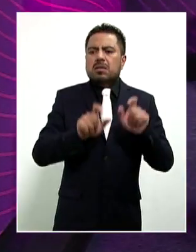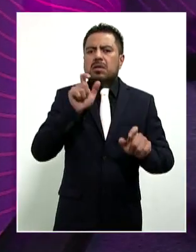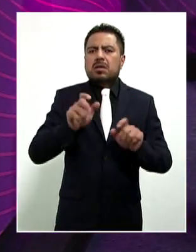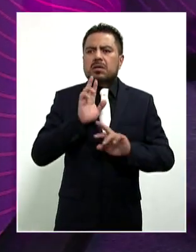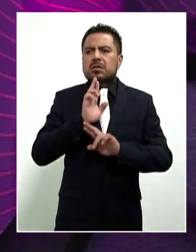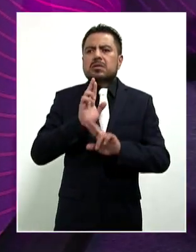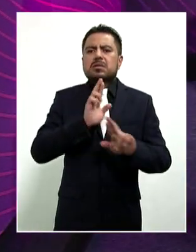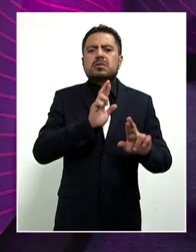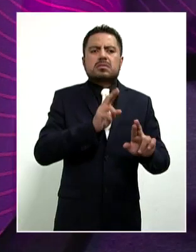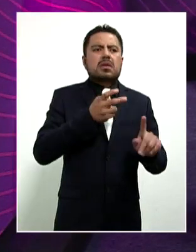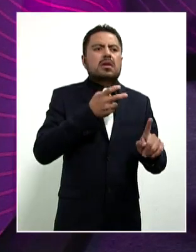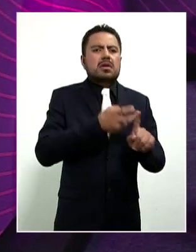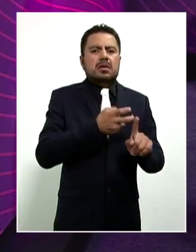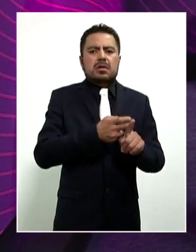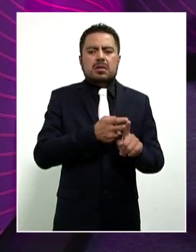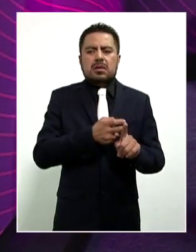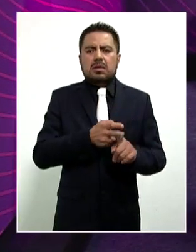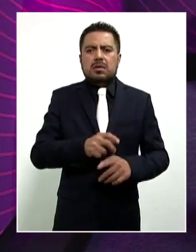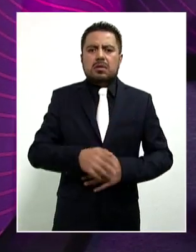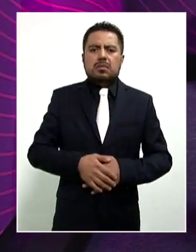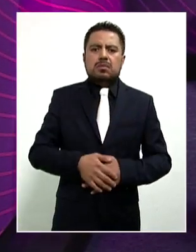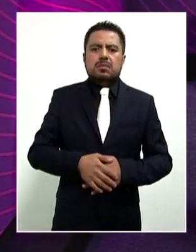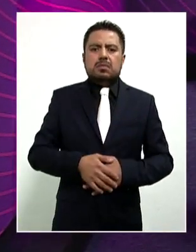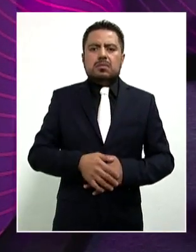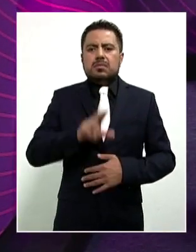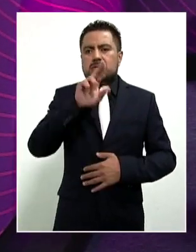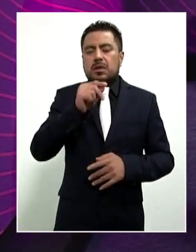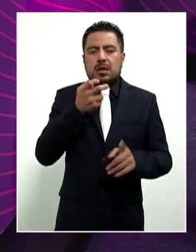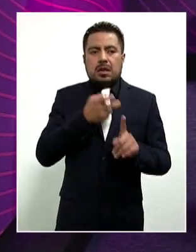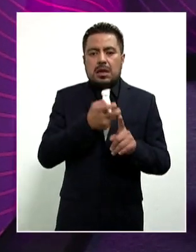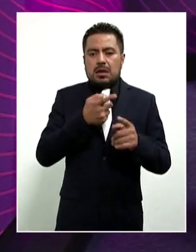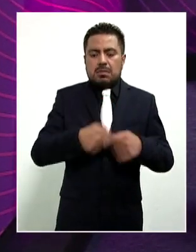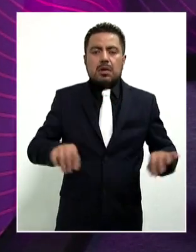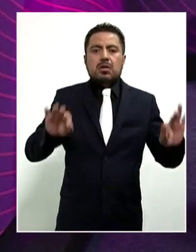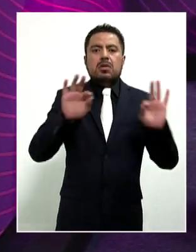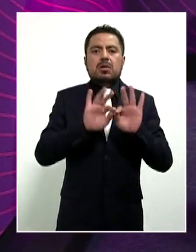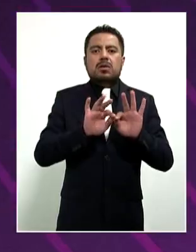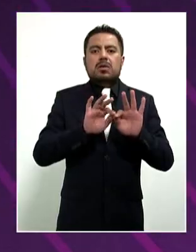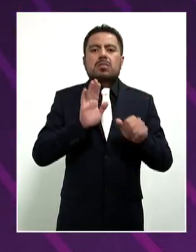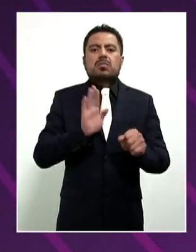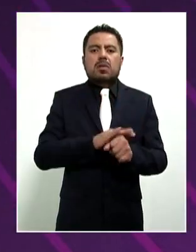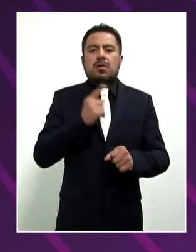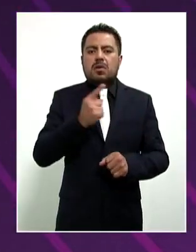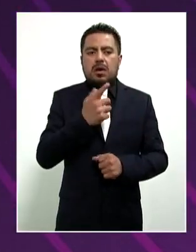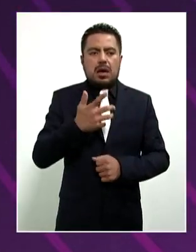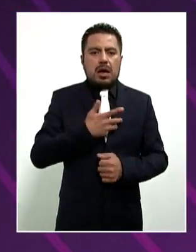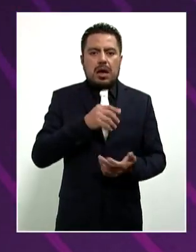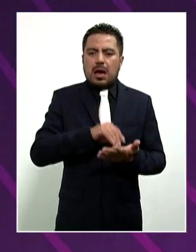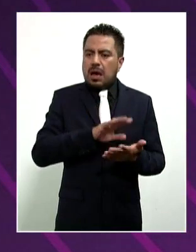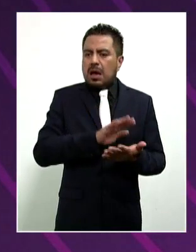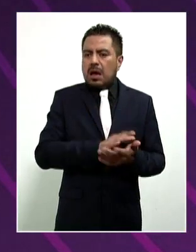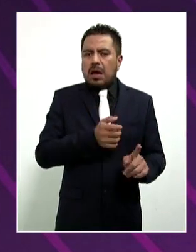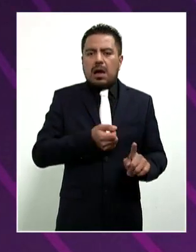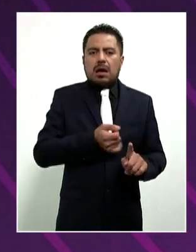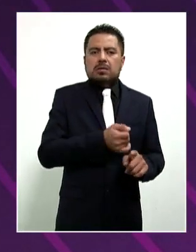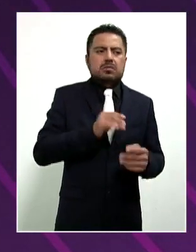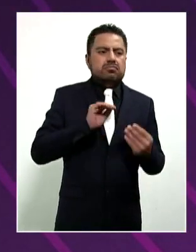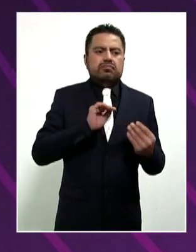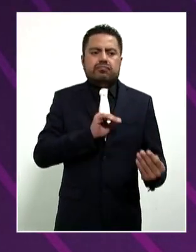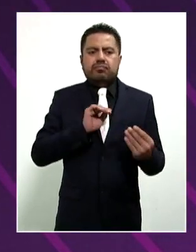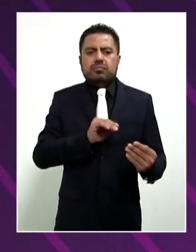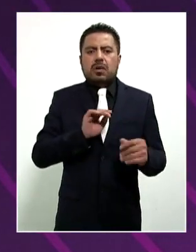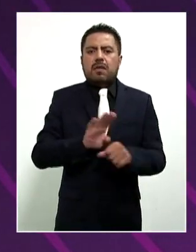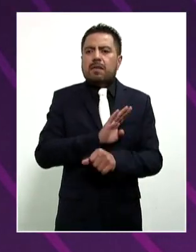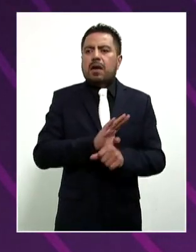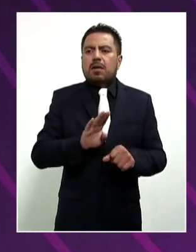respuesta, ¿no? Es que esto es muy importante porque Ahí, así como quienes abogamos a favor